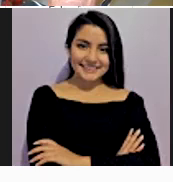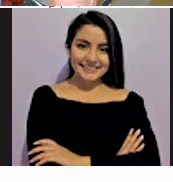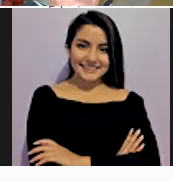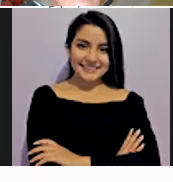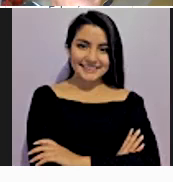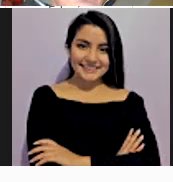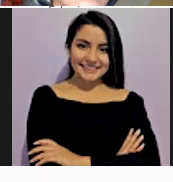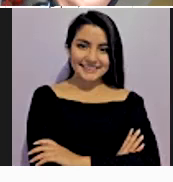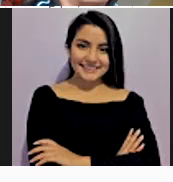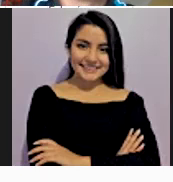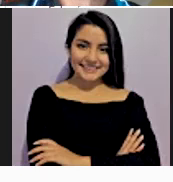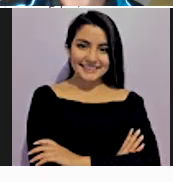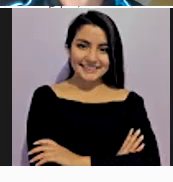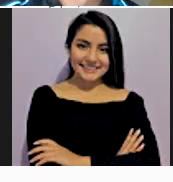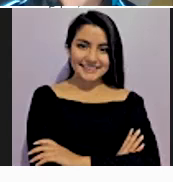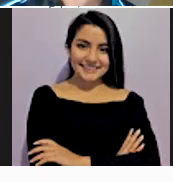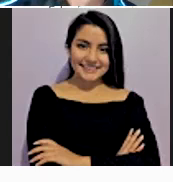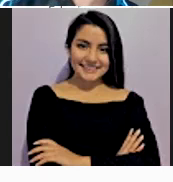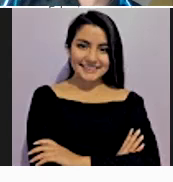Ya, vamos a ver.